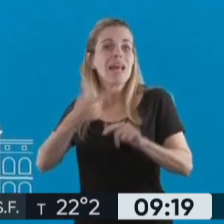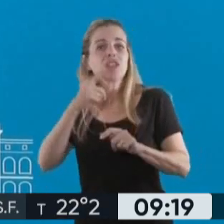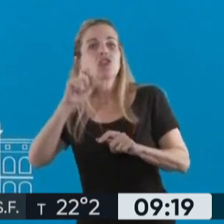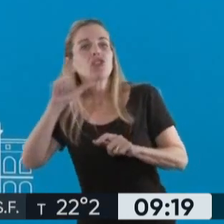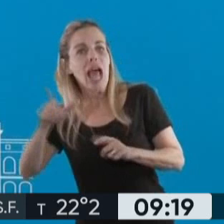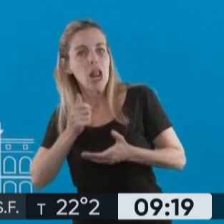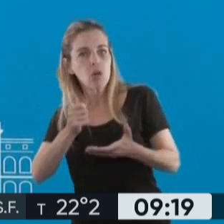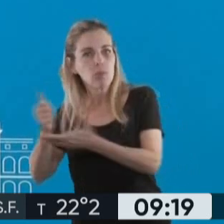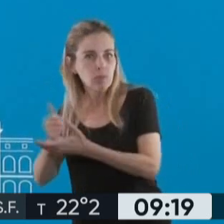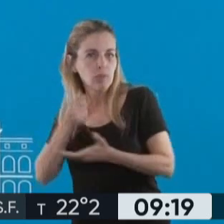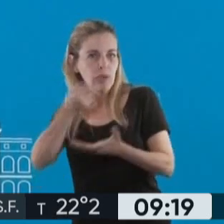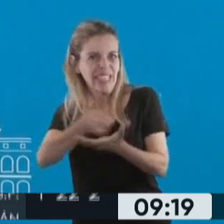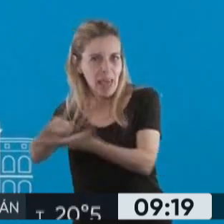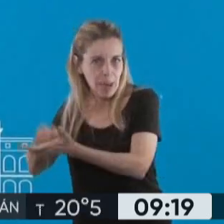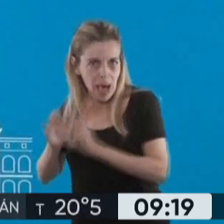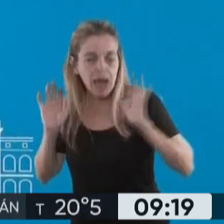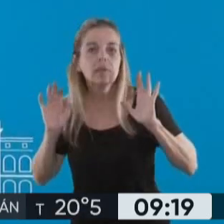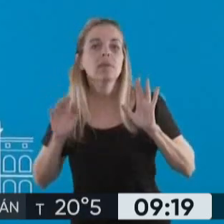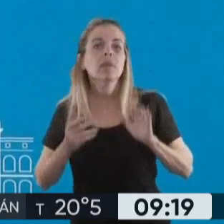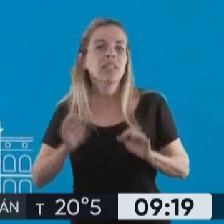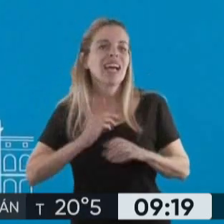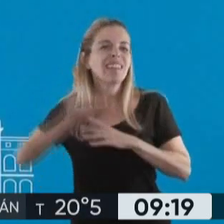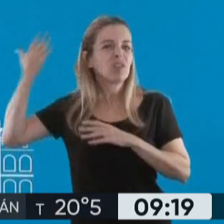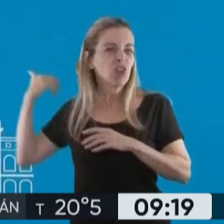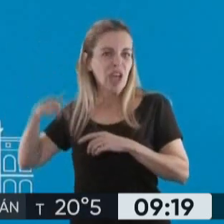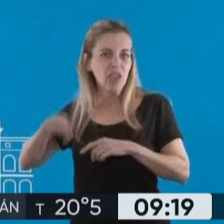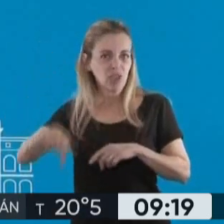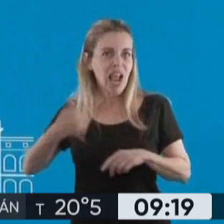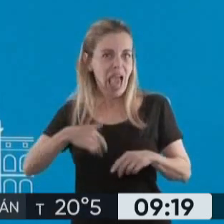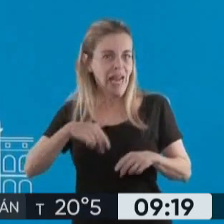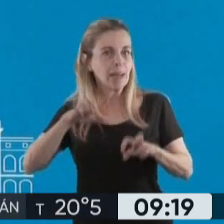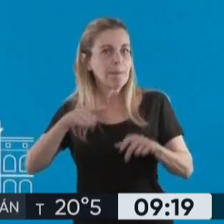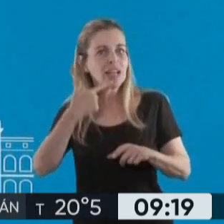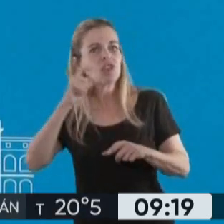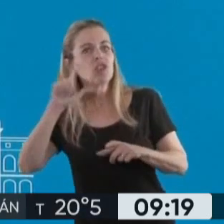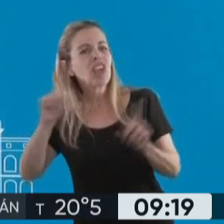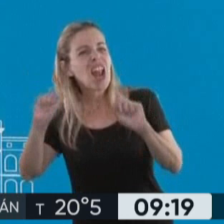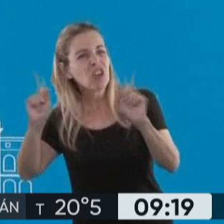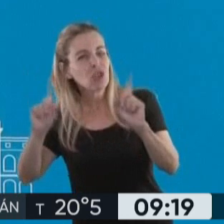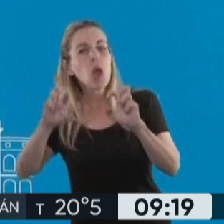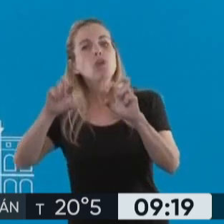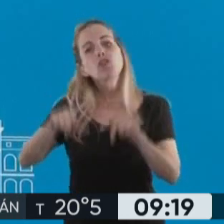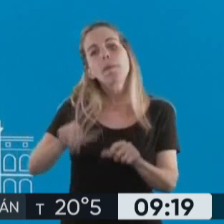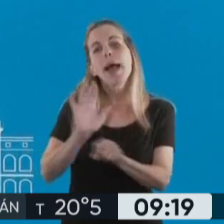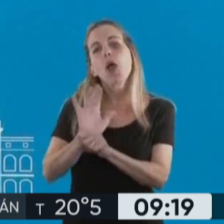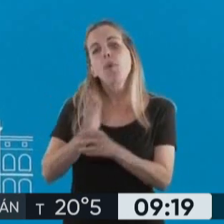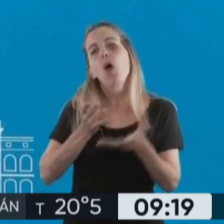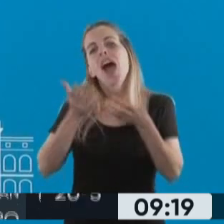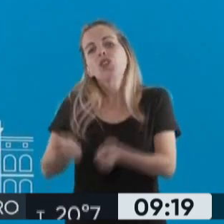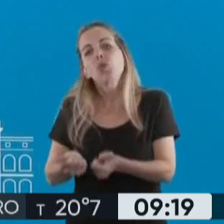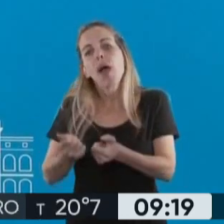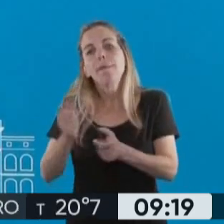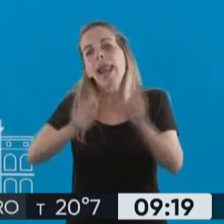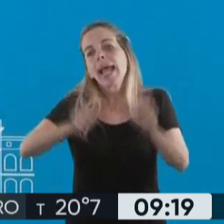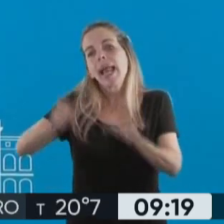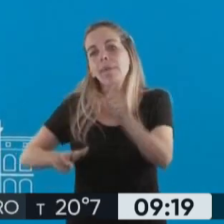adelante determinadas actividades, digamos. Desde hace un tiempo en la Argentina los planes sociales no son planes sociales, son planes que se dan para que se lleven